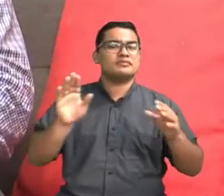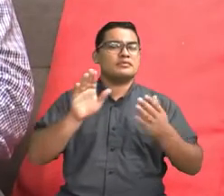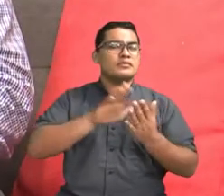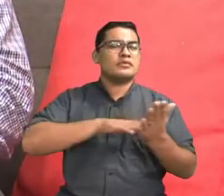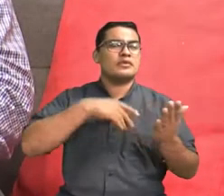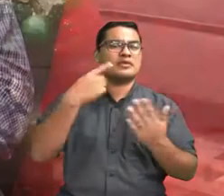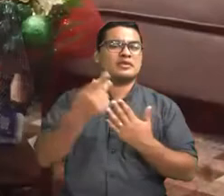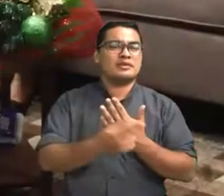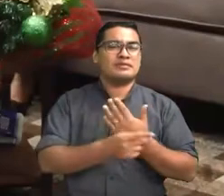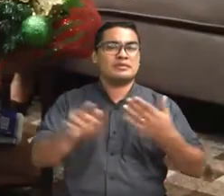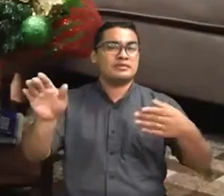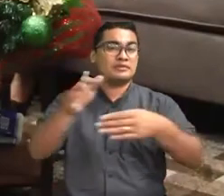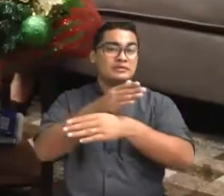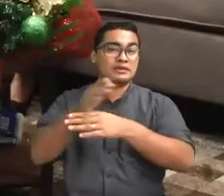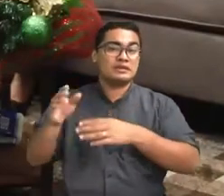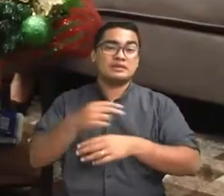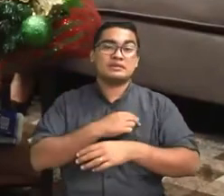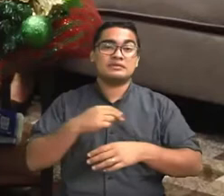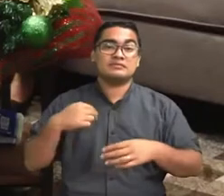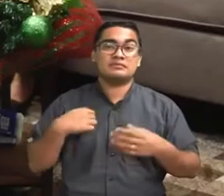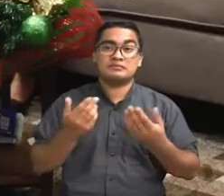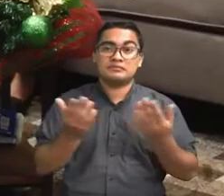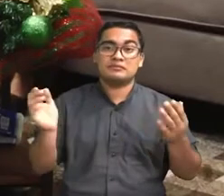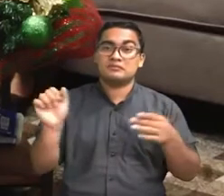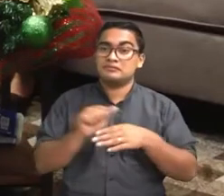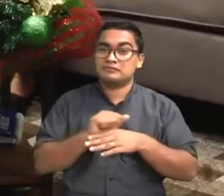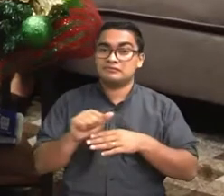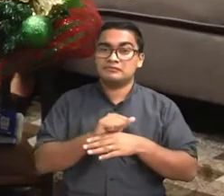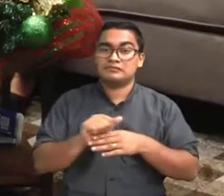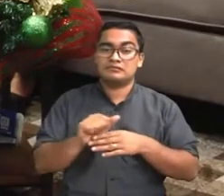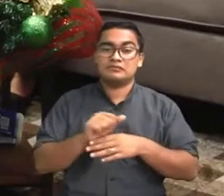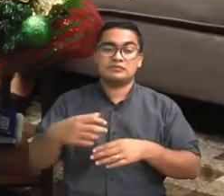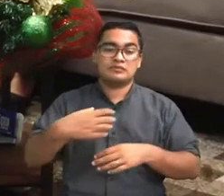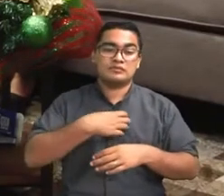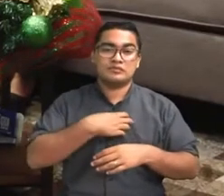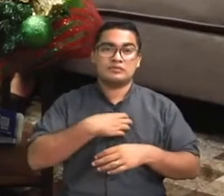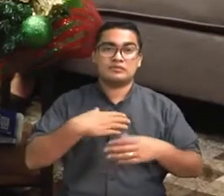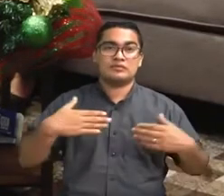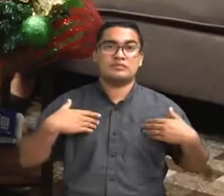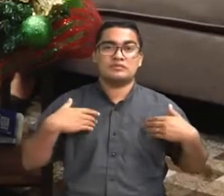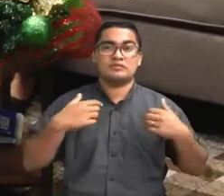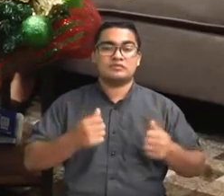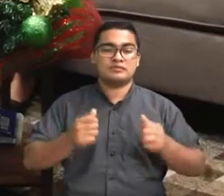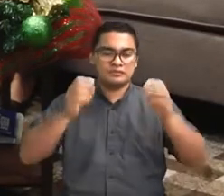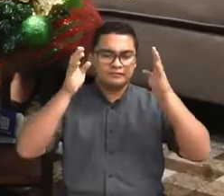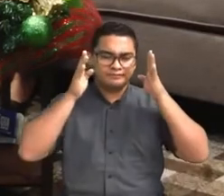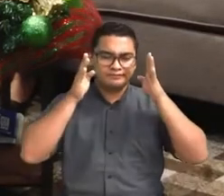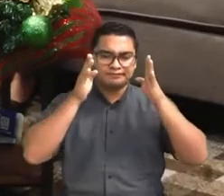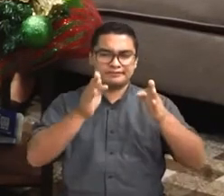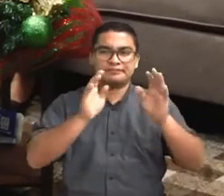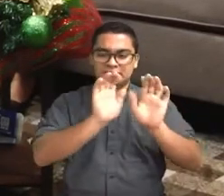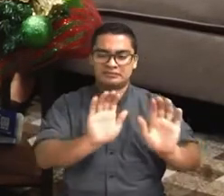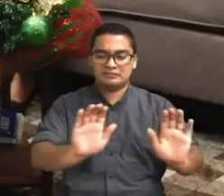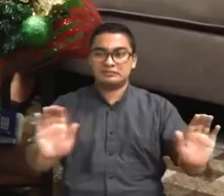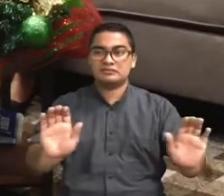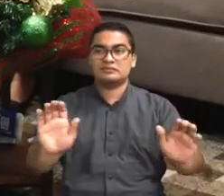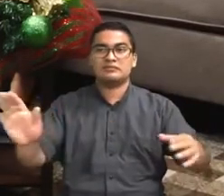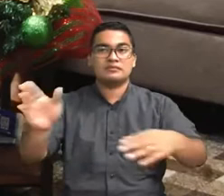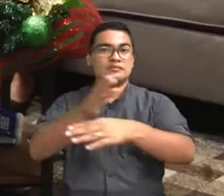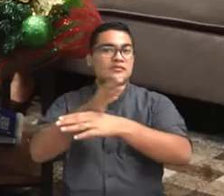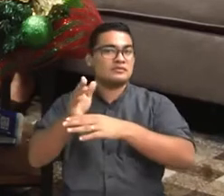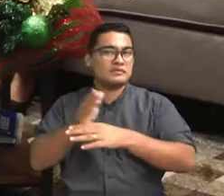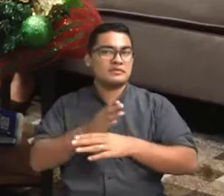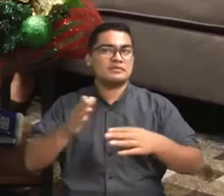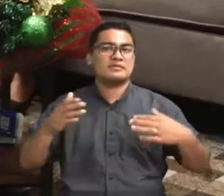que se han venido implementando, es decir, desde el sistema de salud, ¿verdad? La atención a los niños, desde decir las jornadas populares